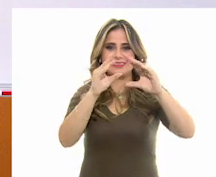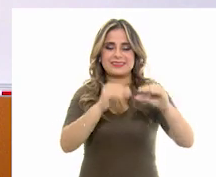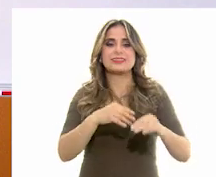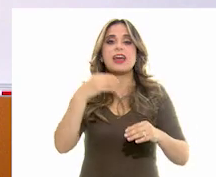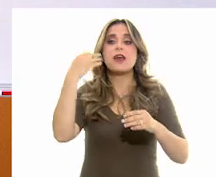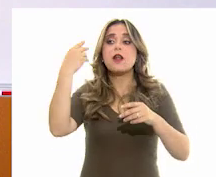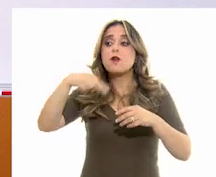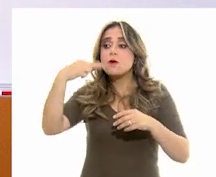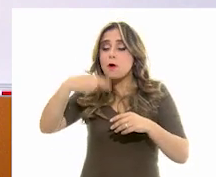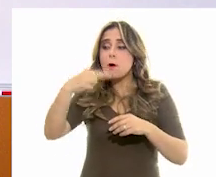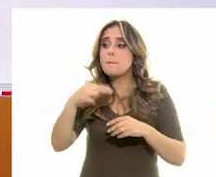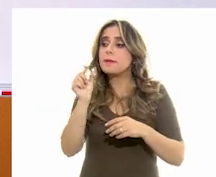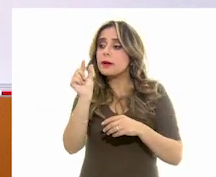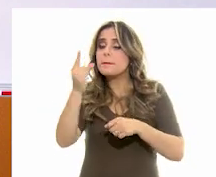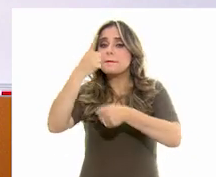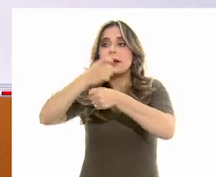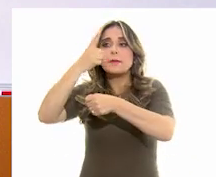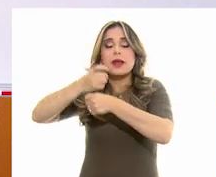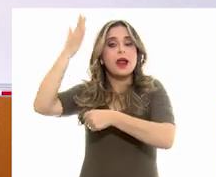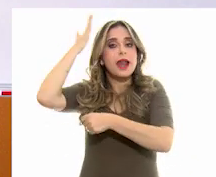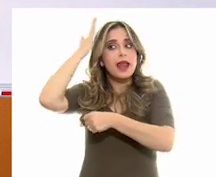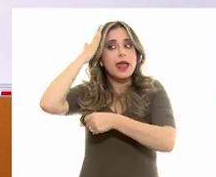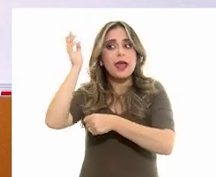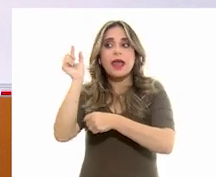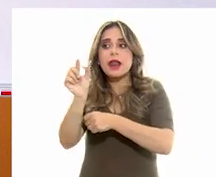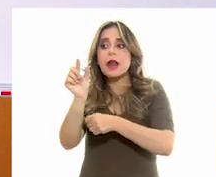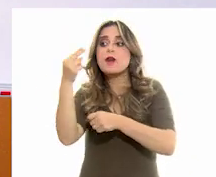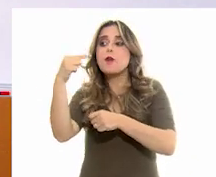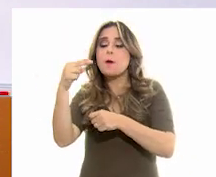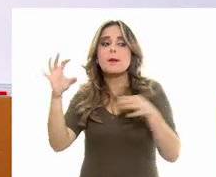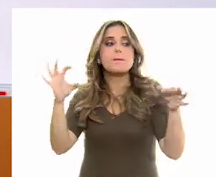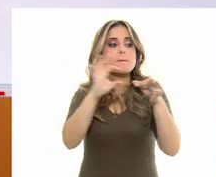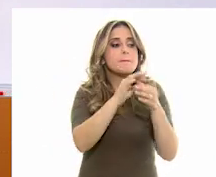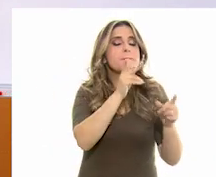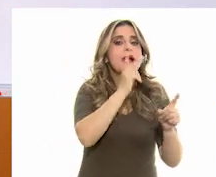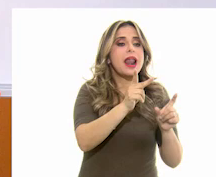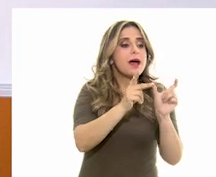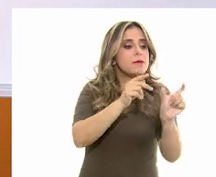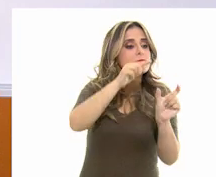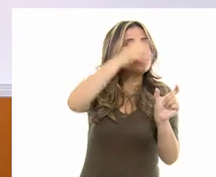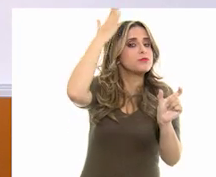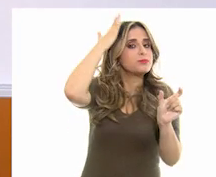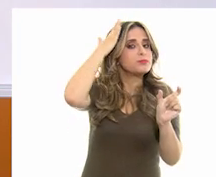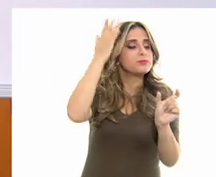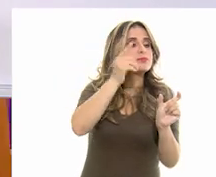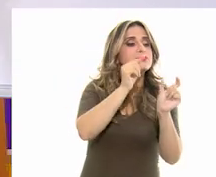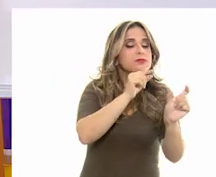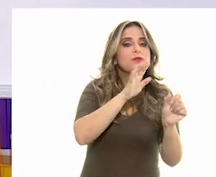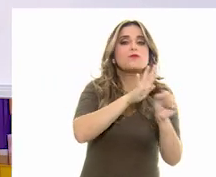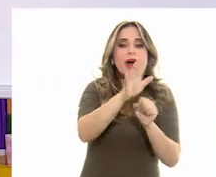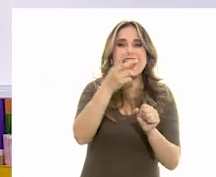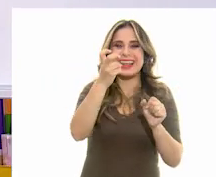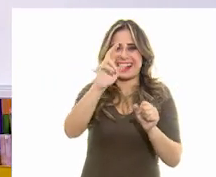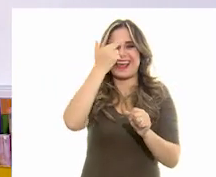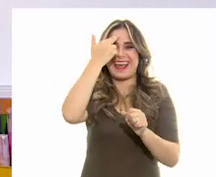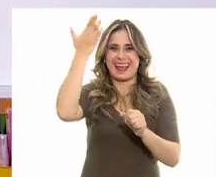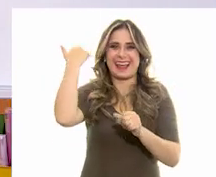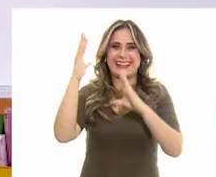Exactamente. O con tu nombre. Muy bien. Mi álbum de... Y ahora